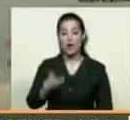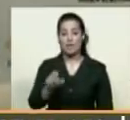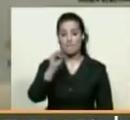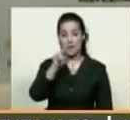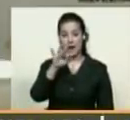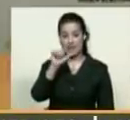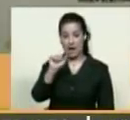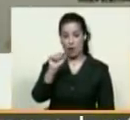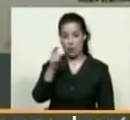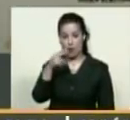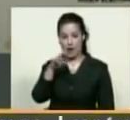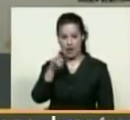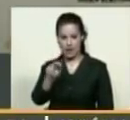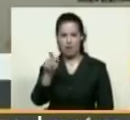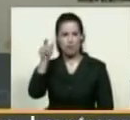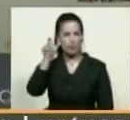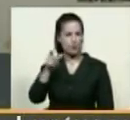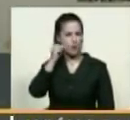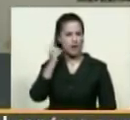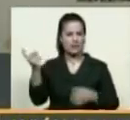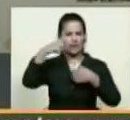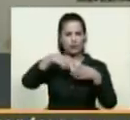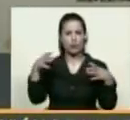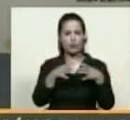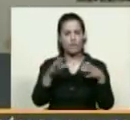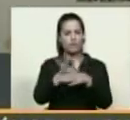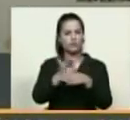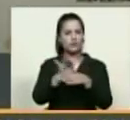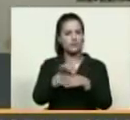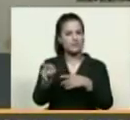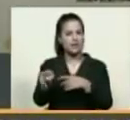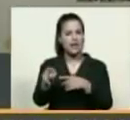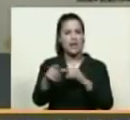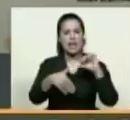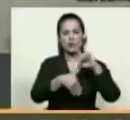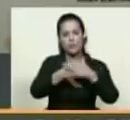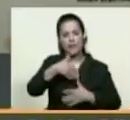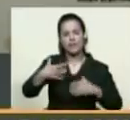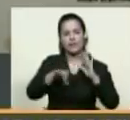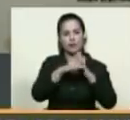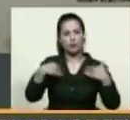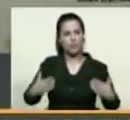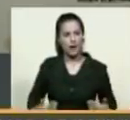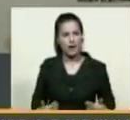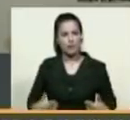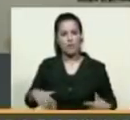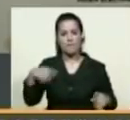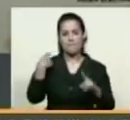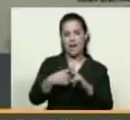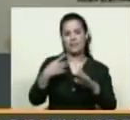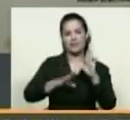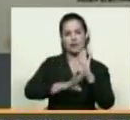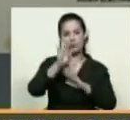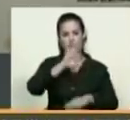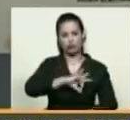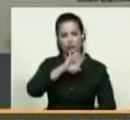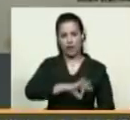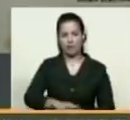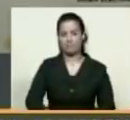Eugenia Rucián, integrante de la Fundación Latinoamérica para los Derechos Humanos y Desarrollo Social,